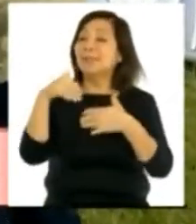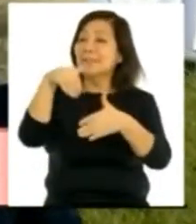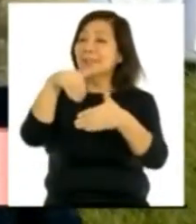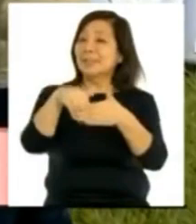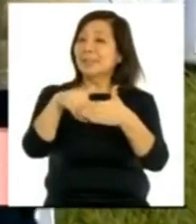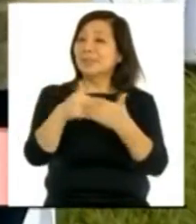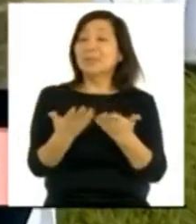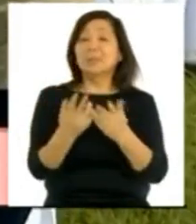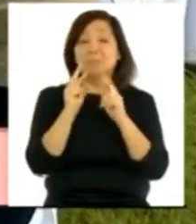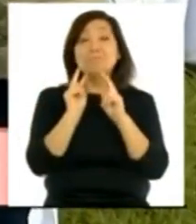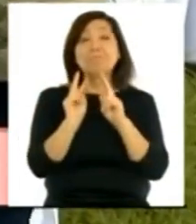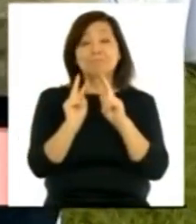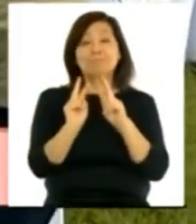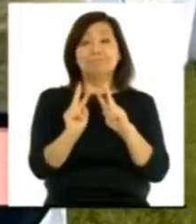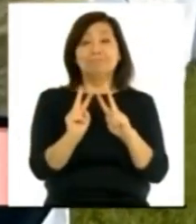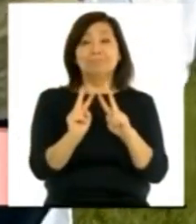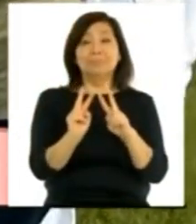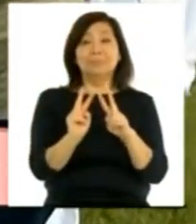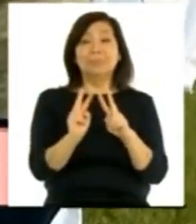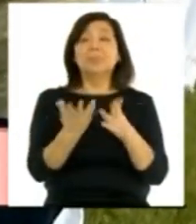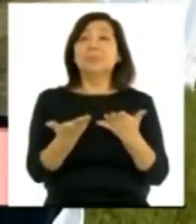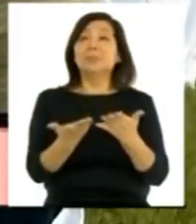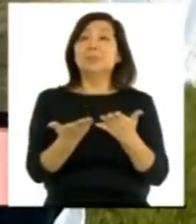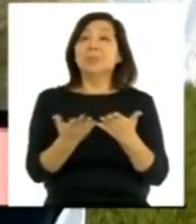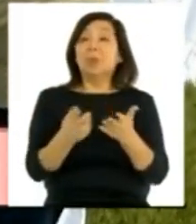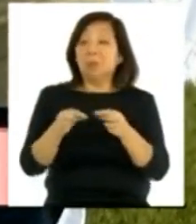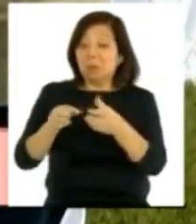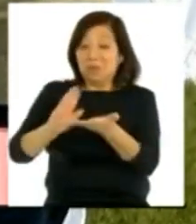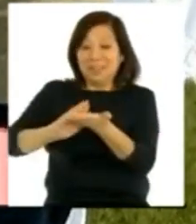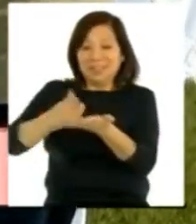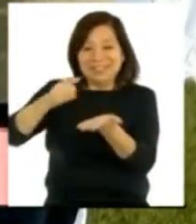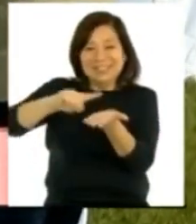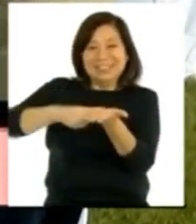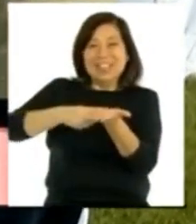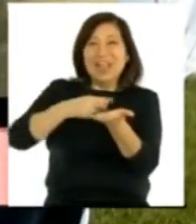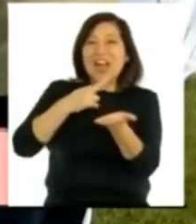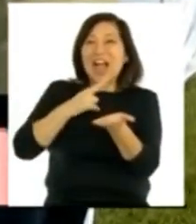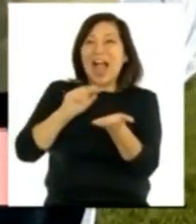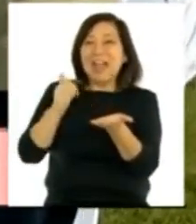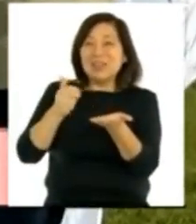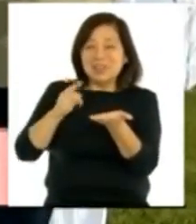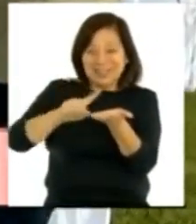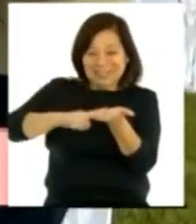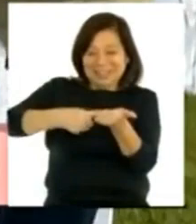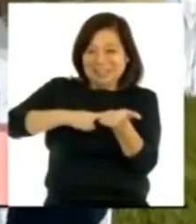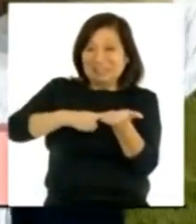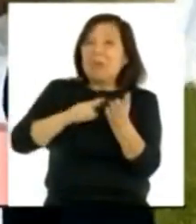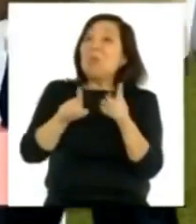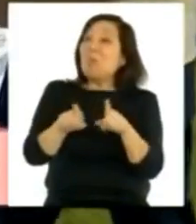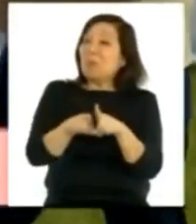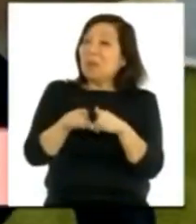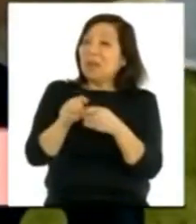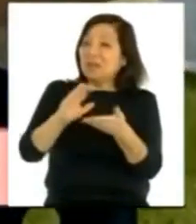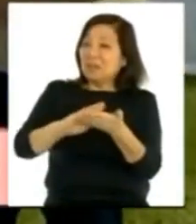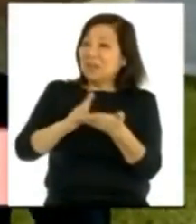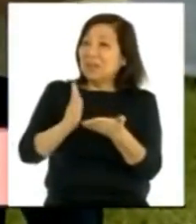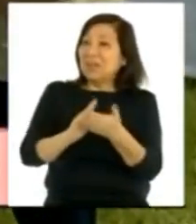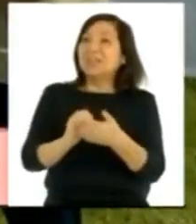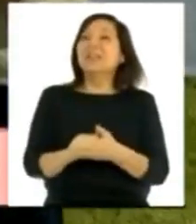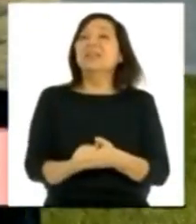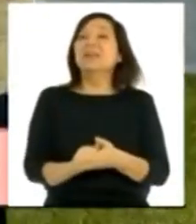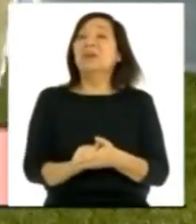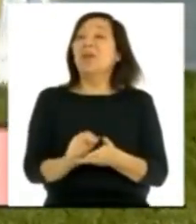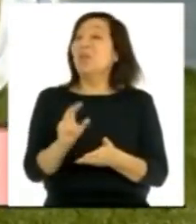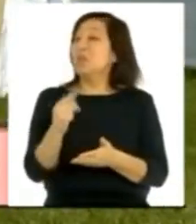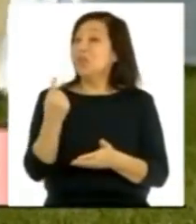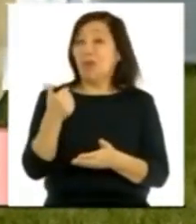elecciones. Lo hemos visto que sacó su tampón, ¿no? Este huellero, también como lo denominan algunos, no